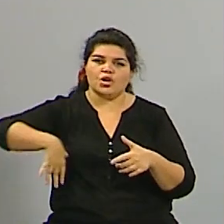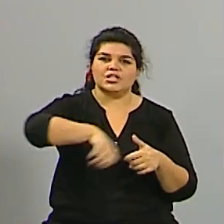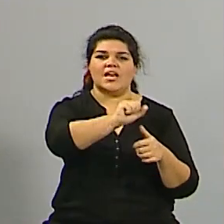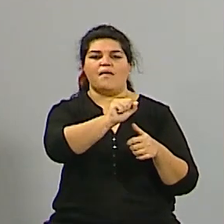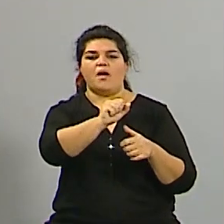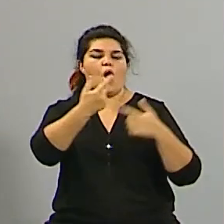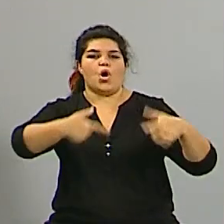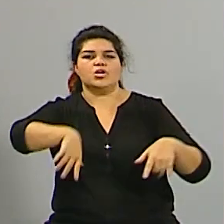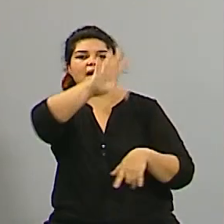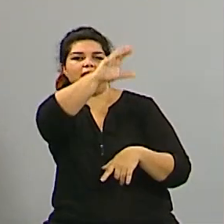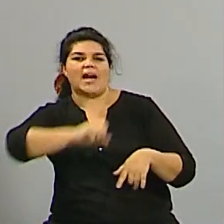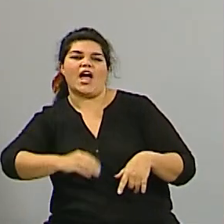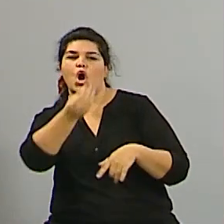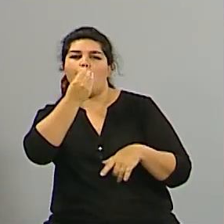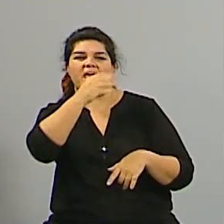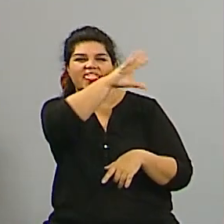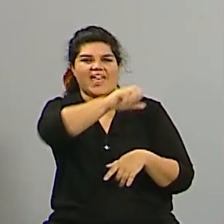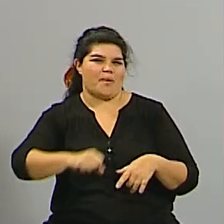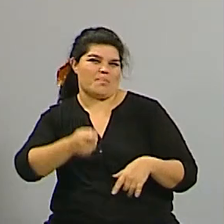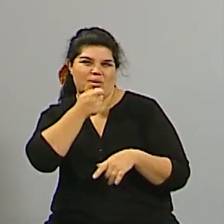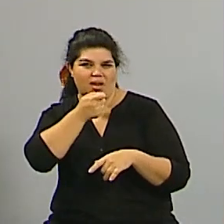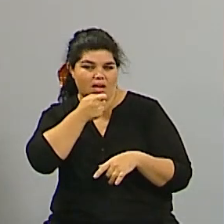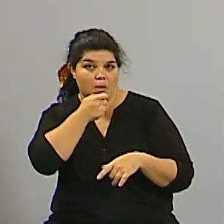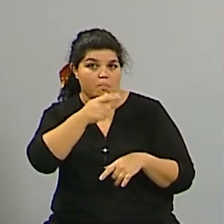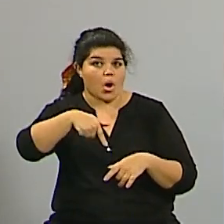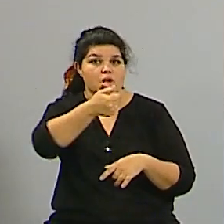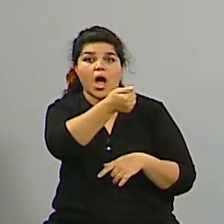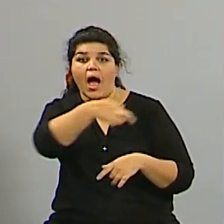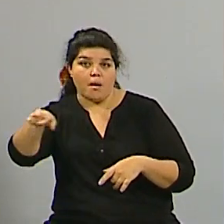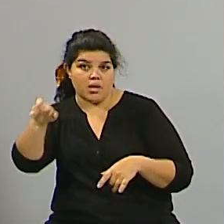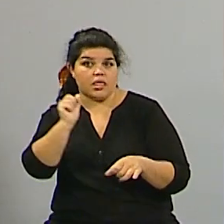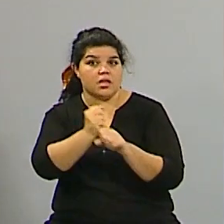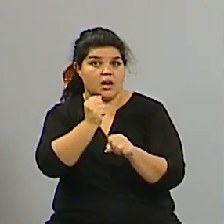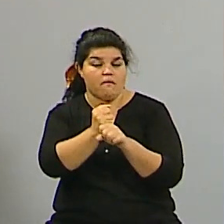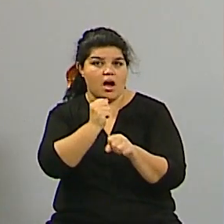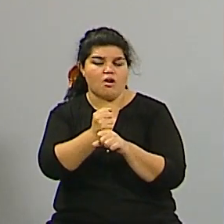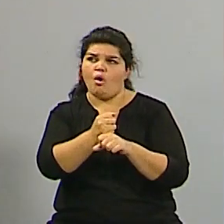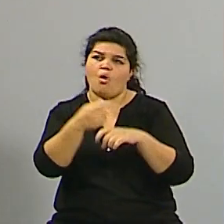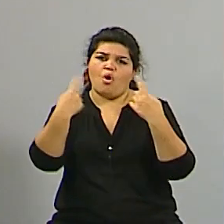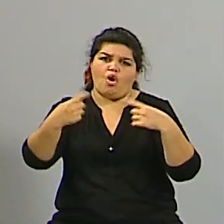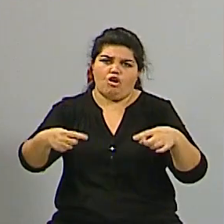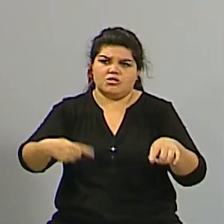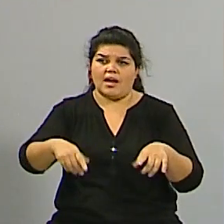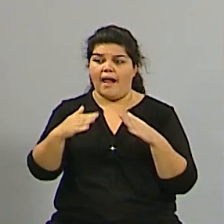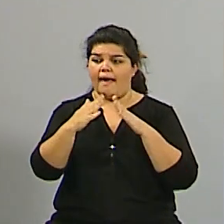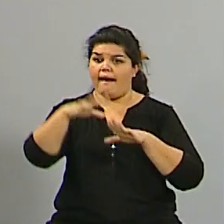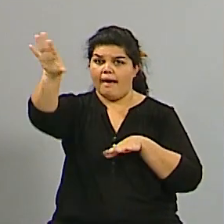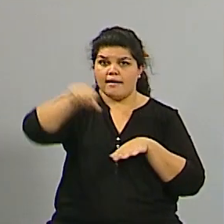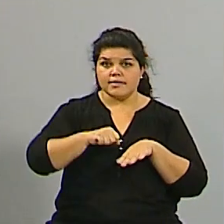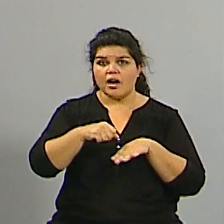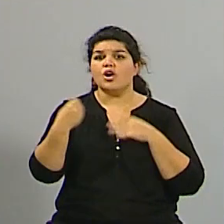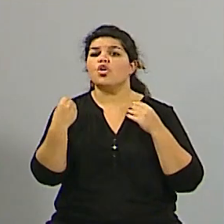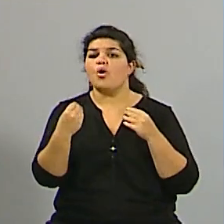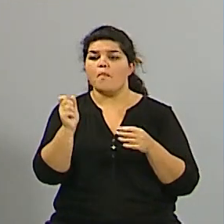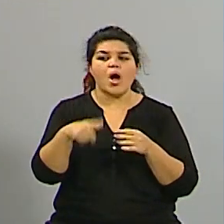servicio de que la comida que queremos llegue a nuestra casa o algún producto específico llegue a nuestra casa. Vamos a hablar